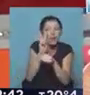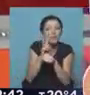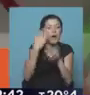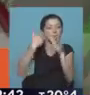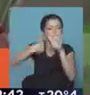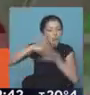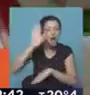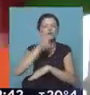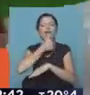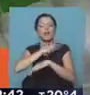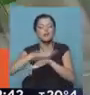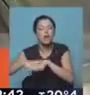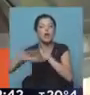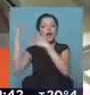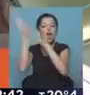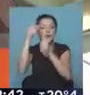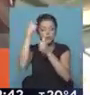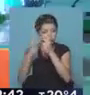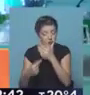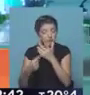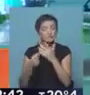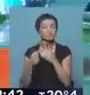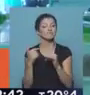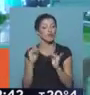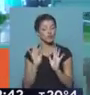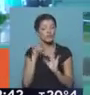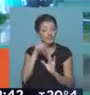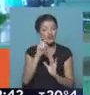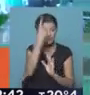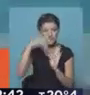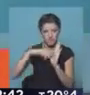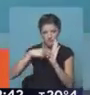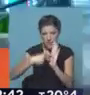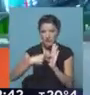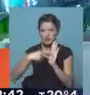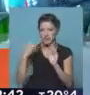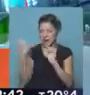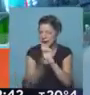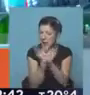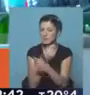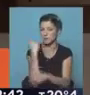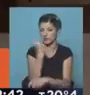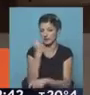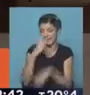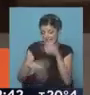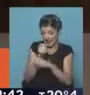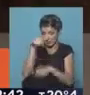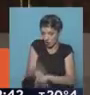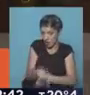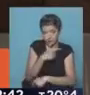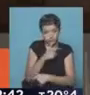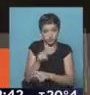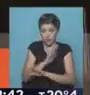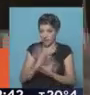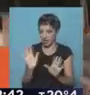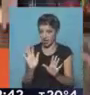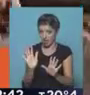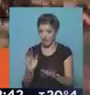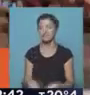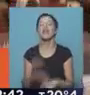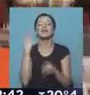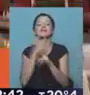lo ambiental, quizás sea el inicio sí de una transformación, un cambio que hasta acá no se ve, porque estos gestos, más que de buena